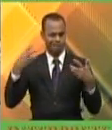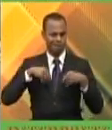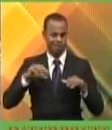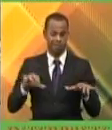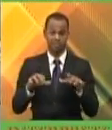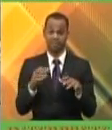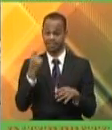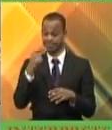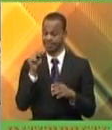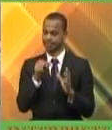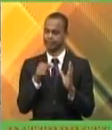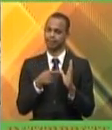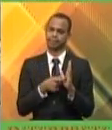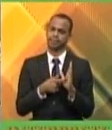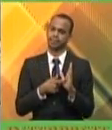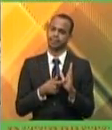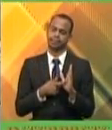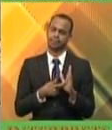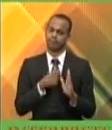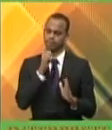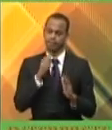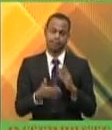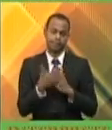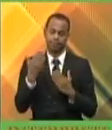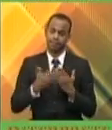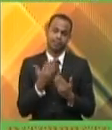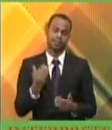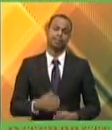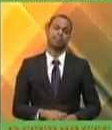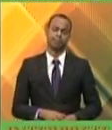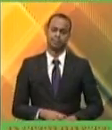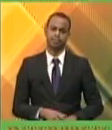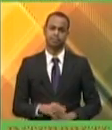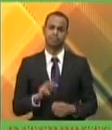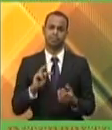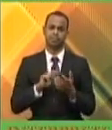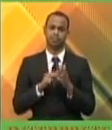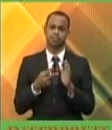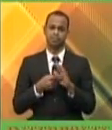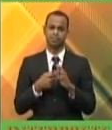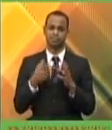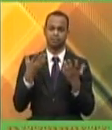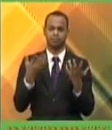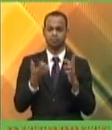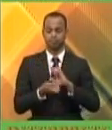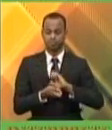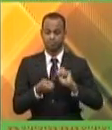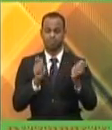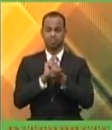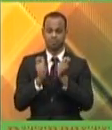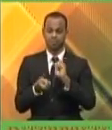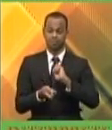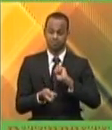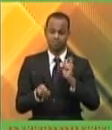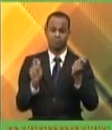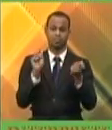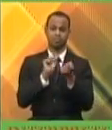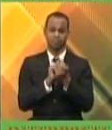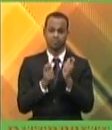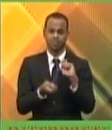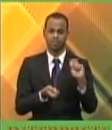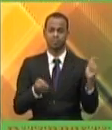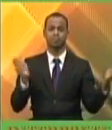el nuestro convertir esto en práctica no es cualquier cosa señores significa llevar a cabo una revolución sino transformación